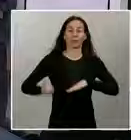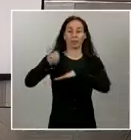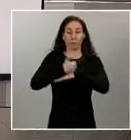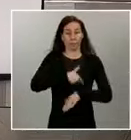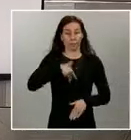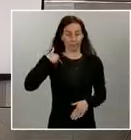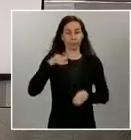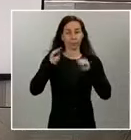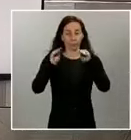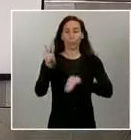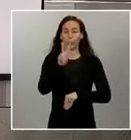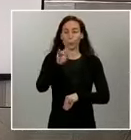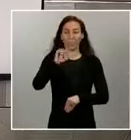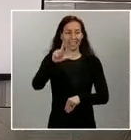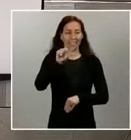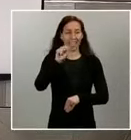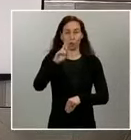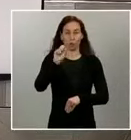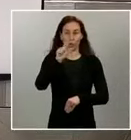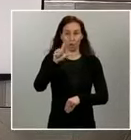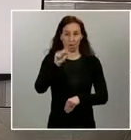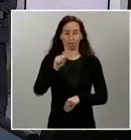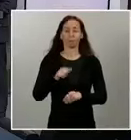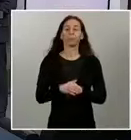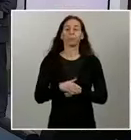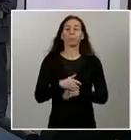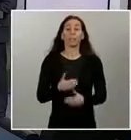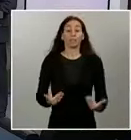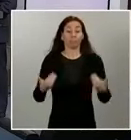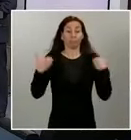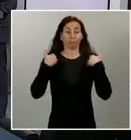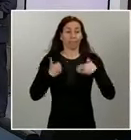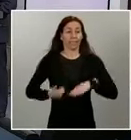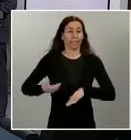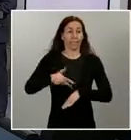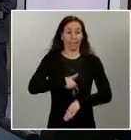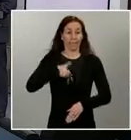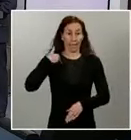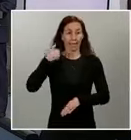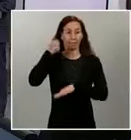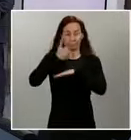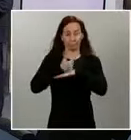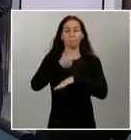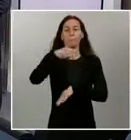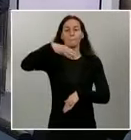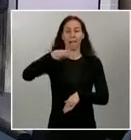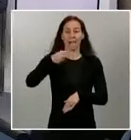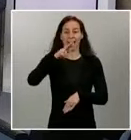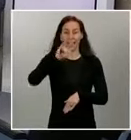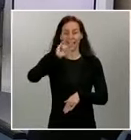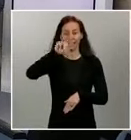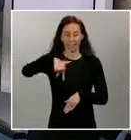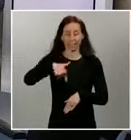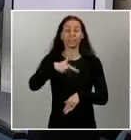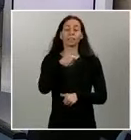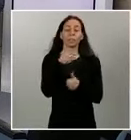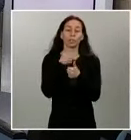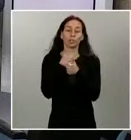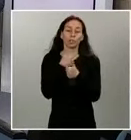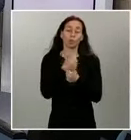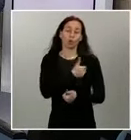Villarroya. El general y jefe del Estado Mayor de la Guardia Civil, José Manuel Santiago Marín. Y la comisaria principal, María Pilar Ayué,